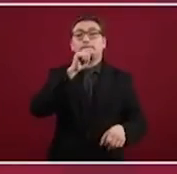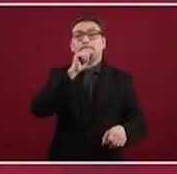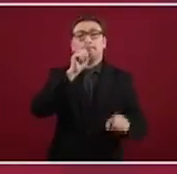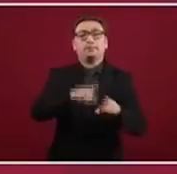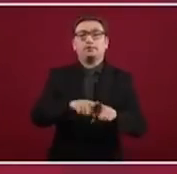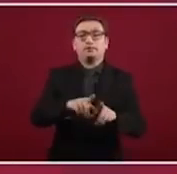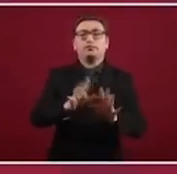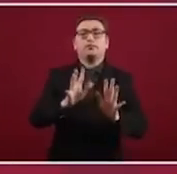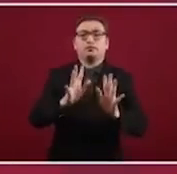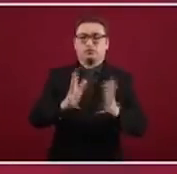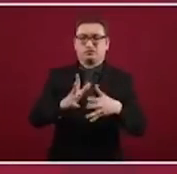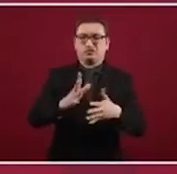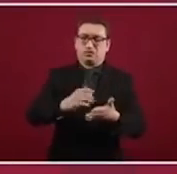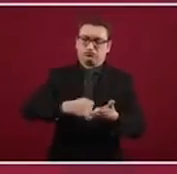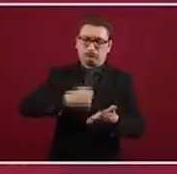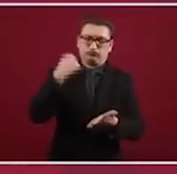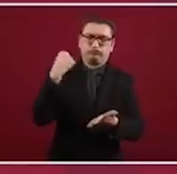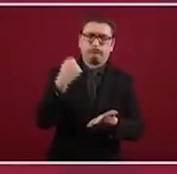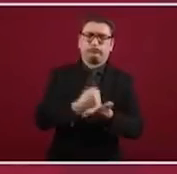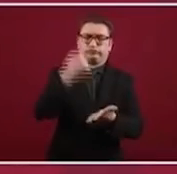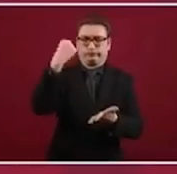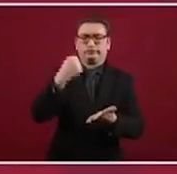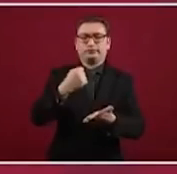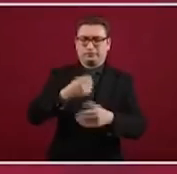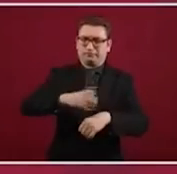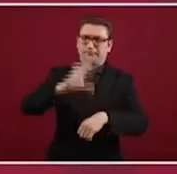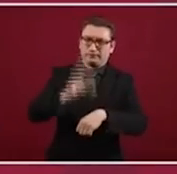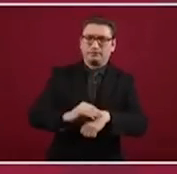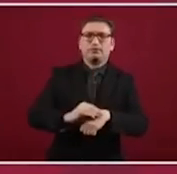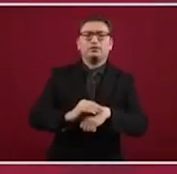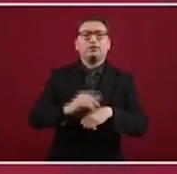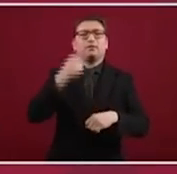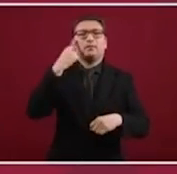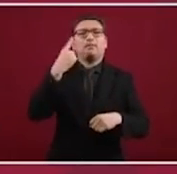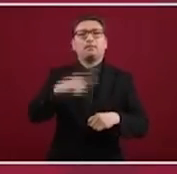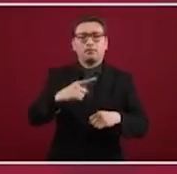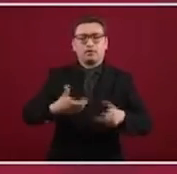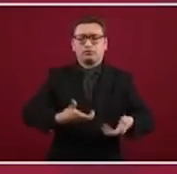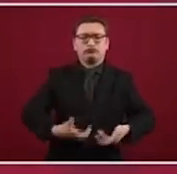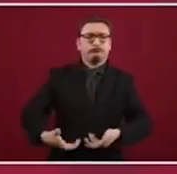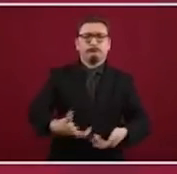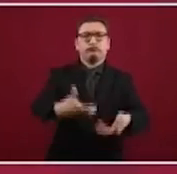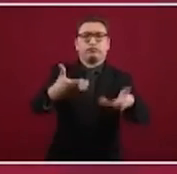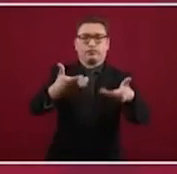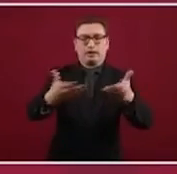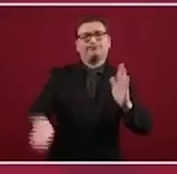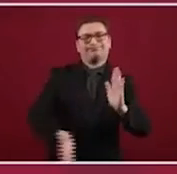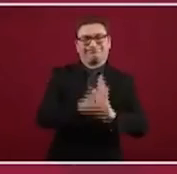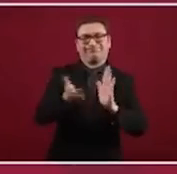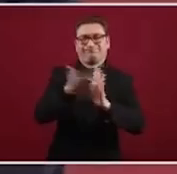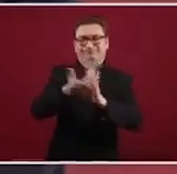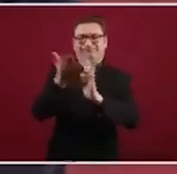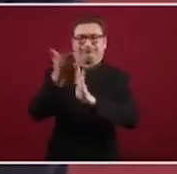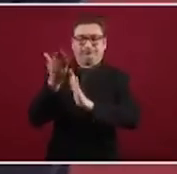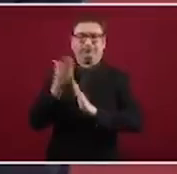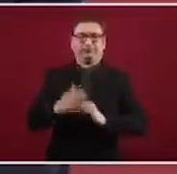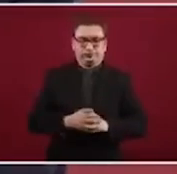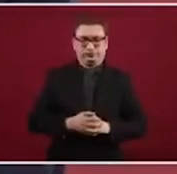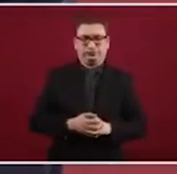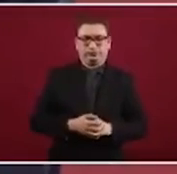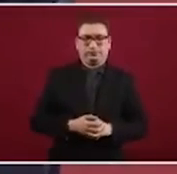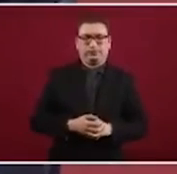se autorizó la ampliación en construcción de caminos de mano de obra, de